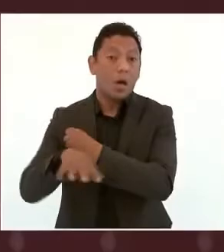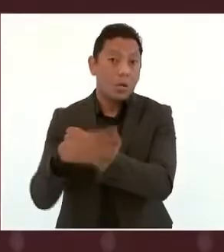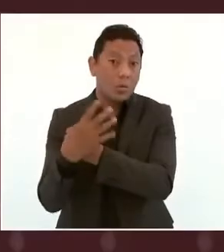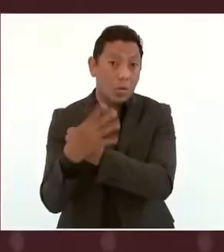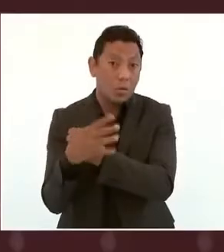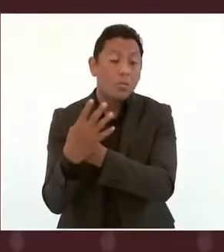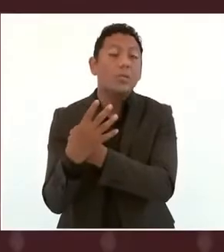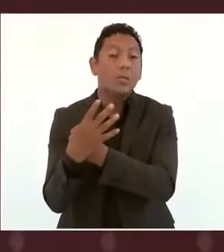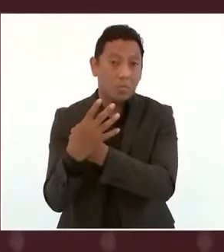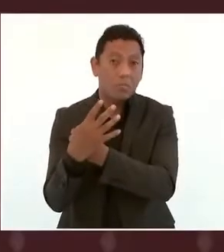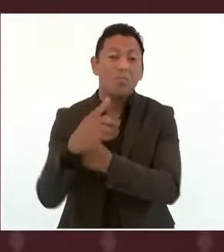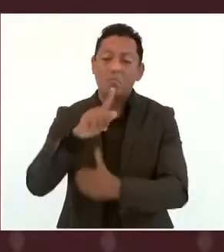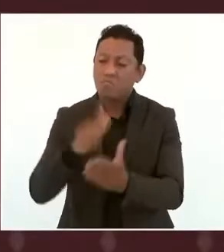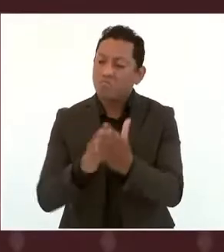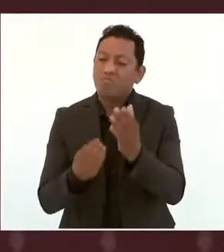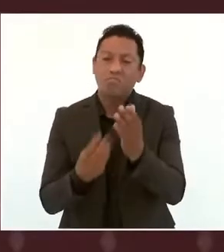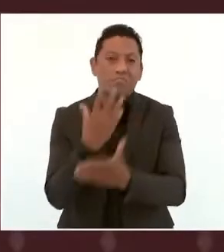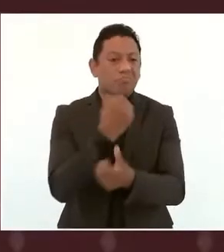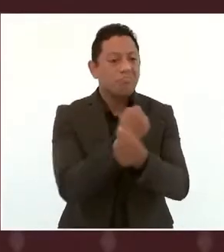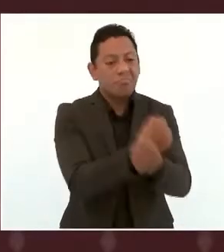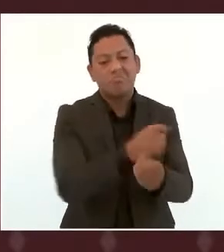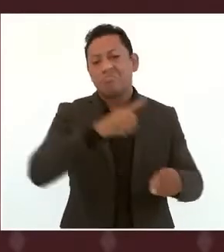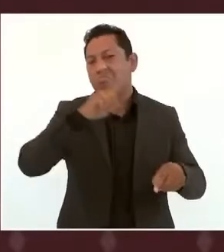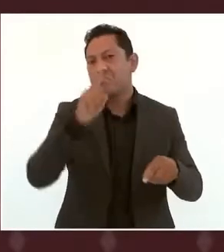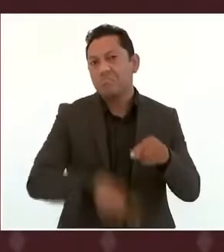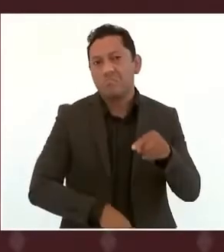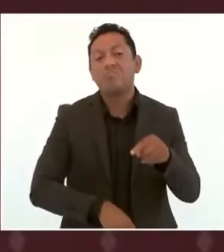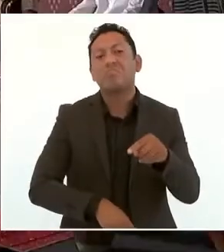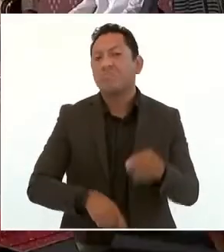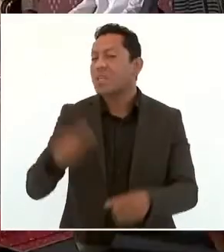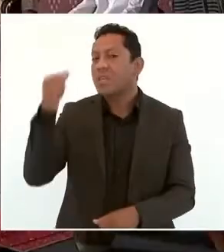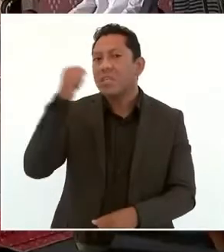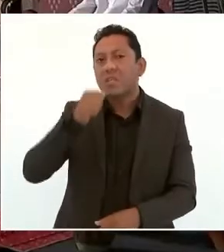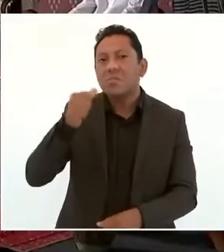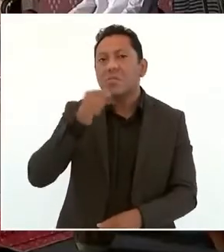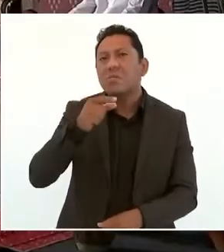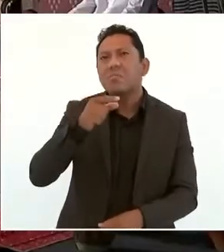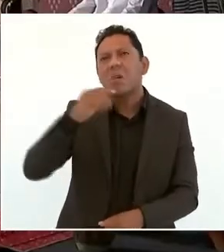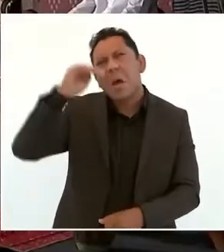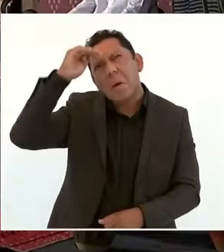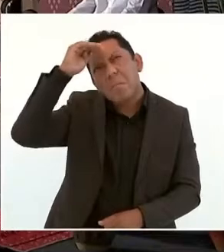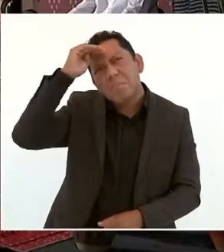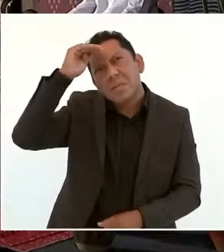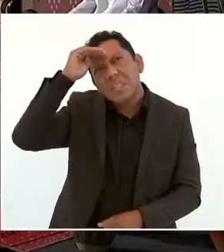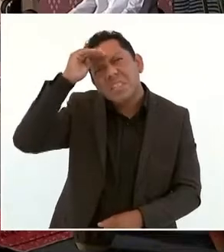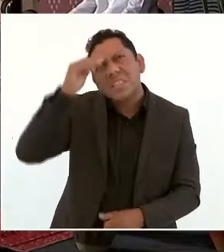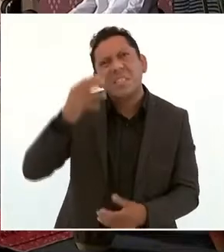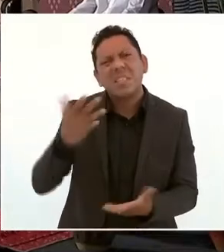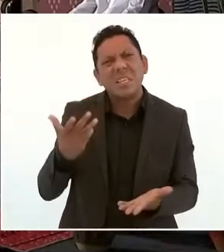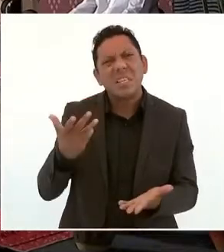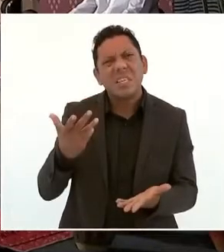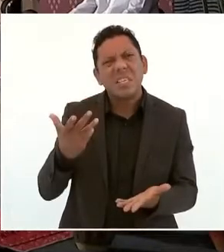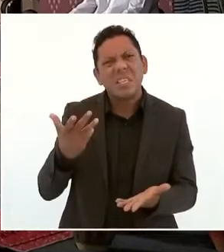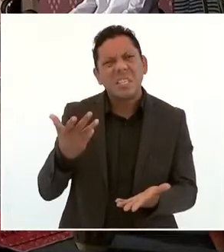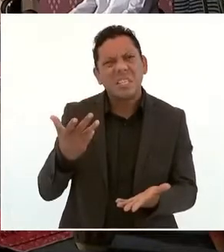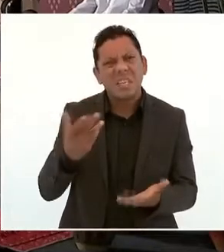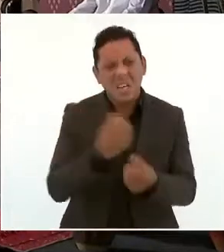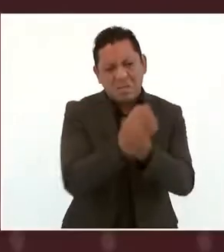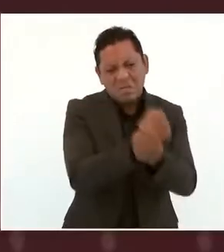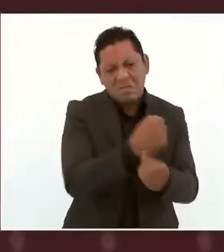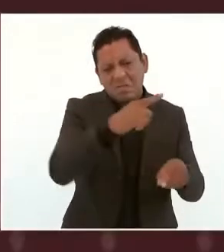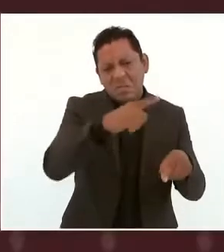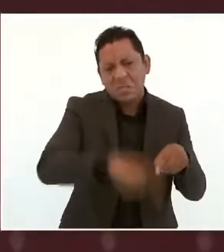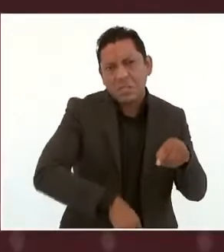Porque siempre se piensa que se abolió la esclavitud